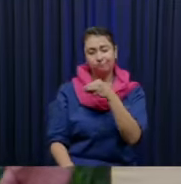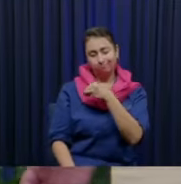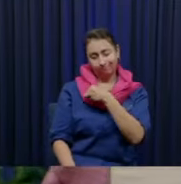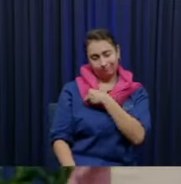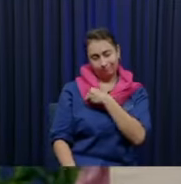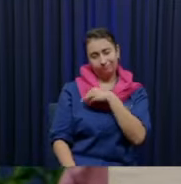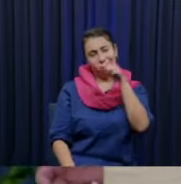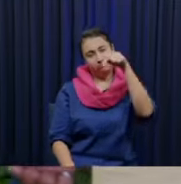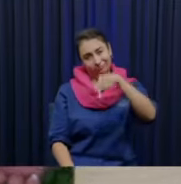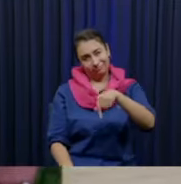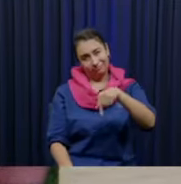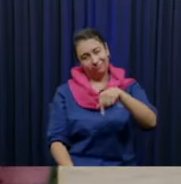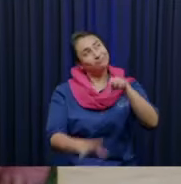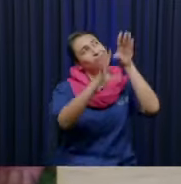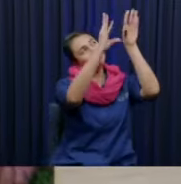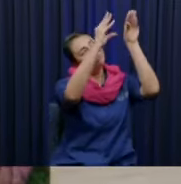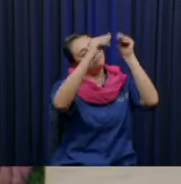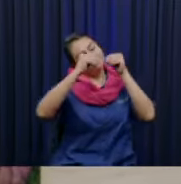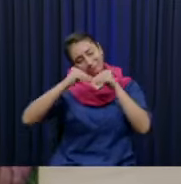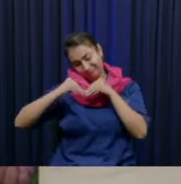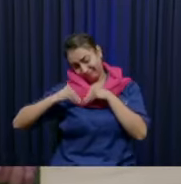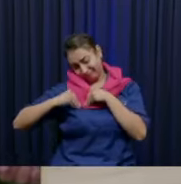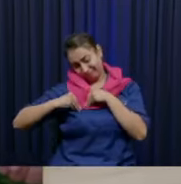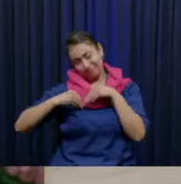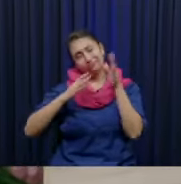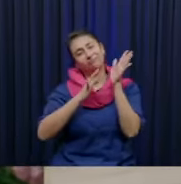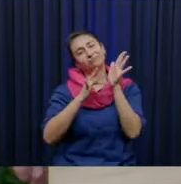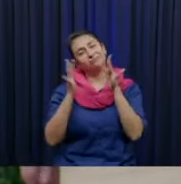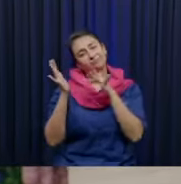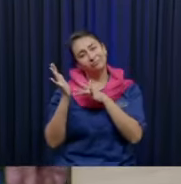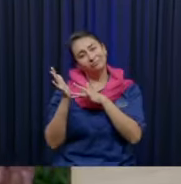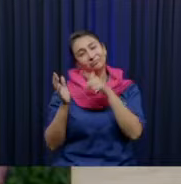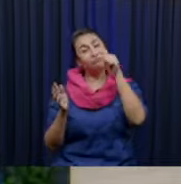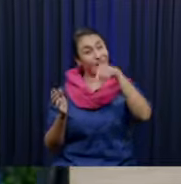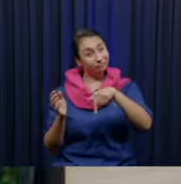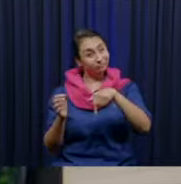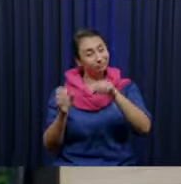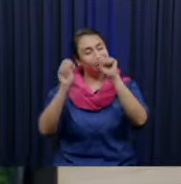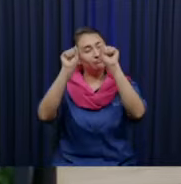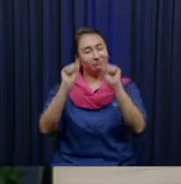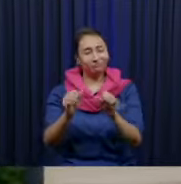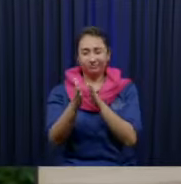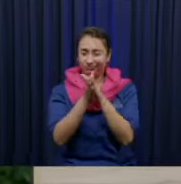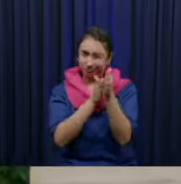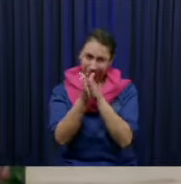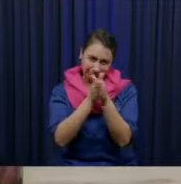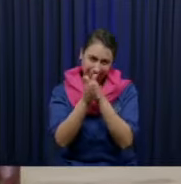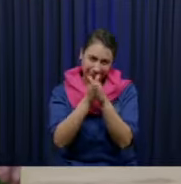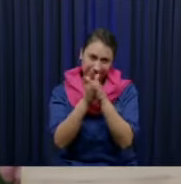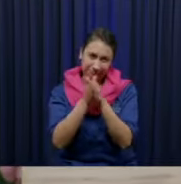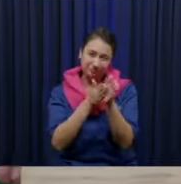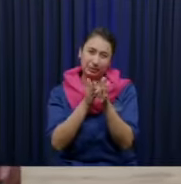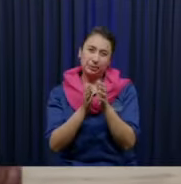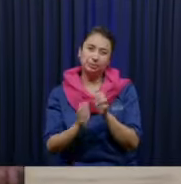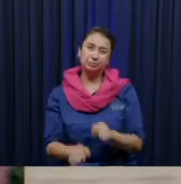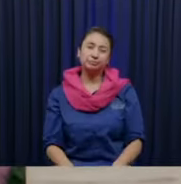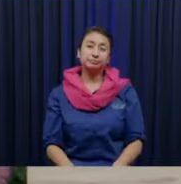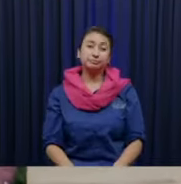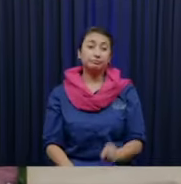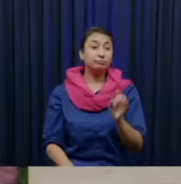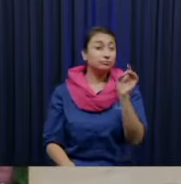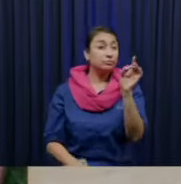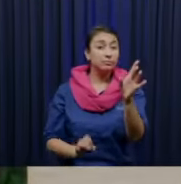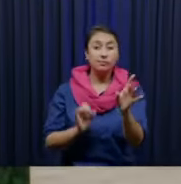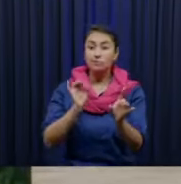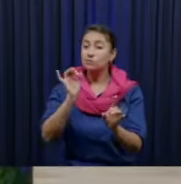hermosa para que puedas tomar la mejor decisión de tu vida. ¿Hay alguien que le